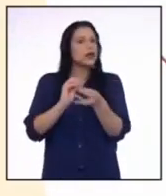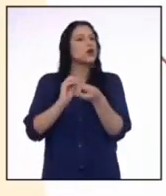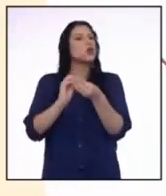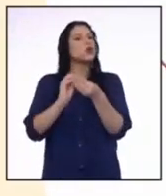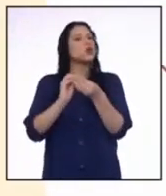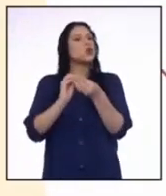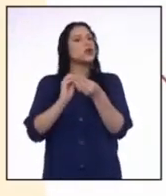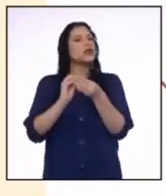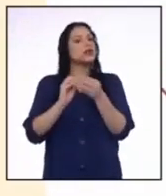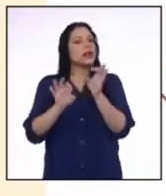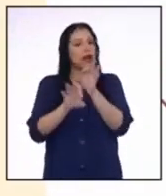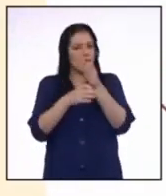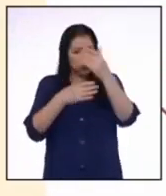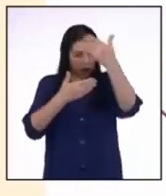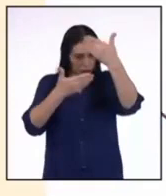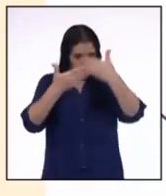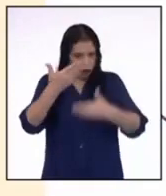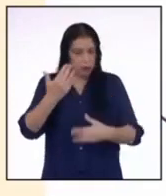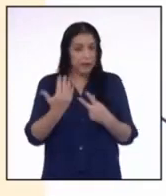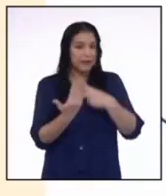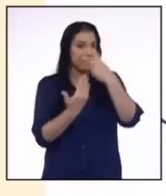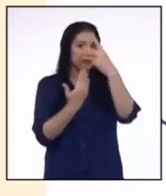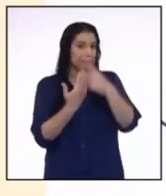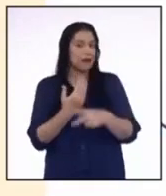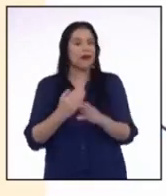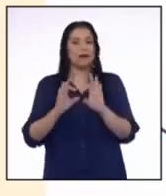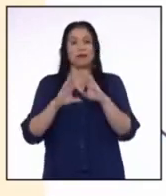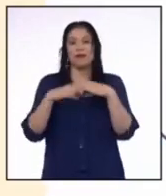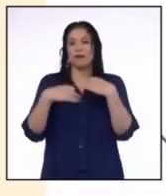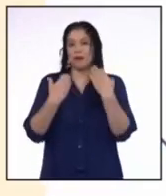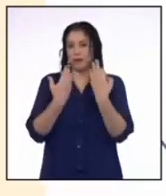el formato del plan familiar.